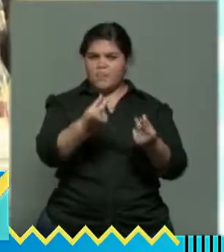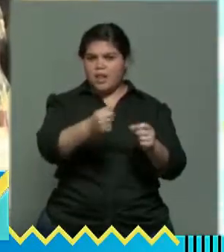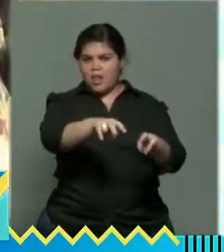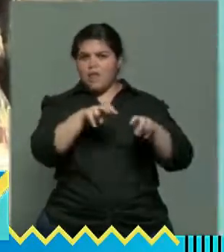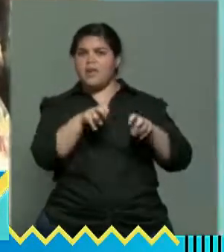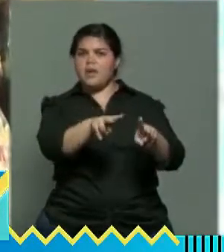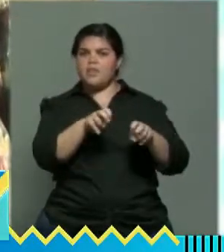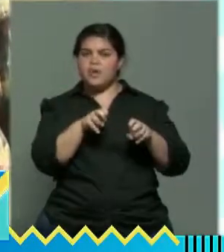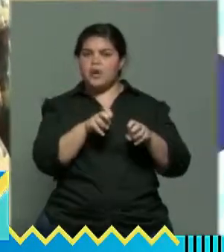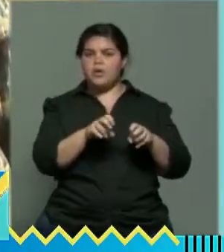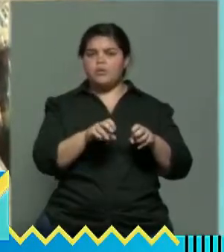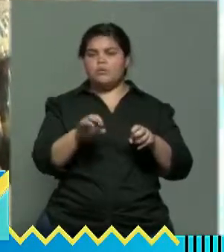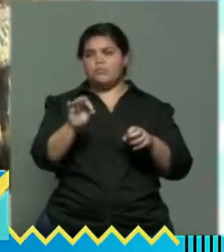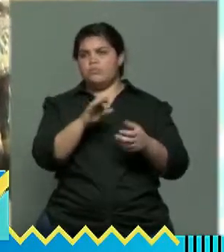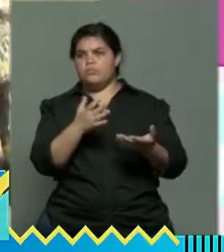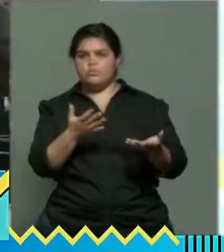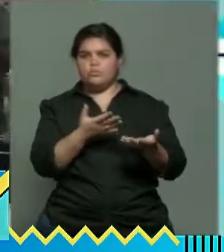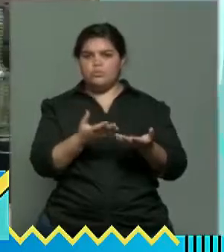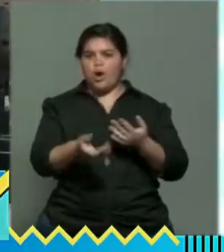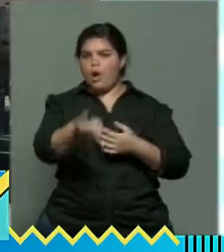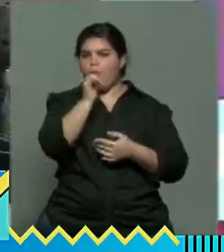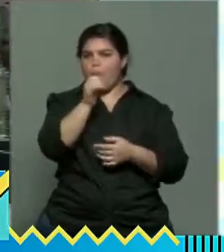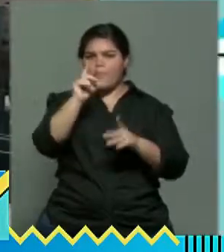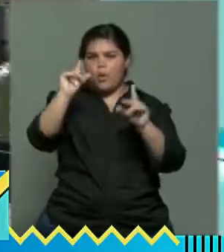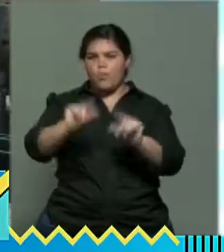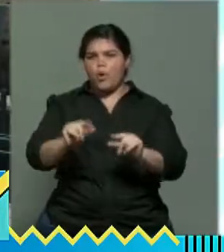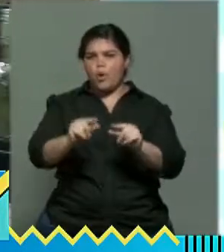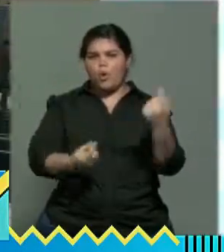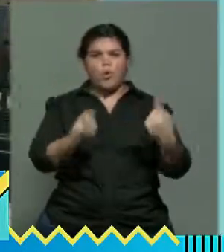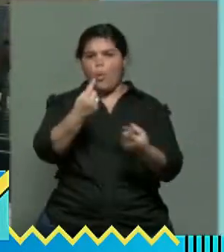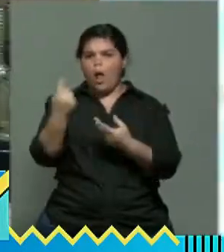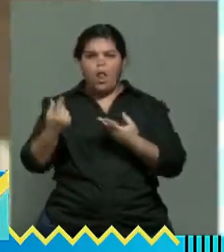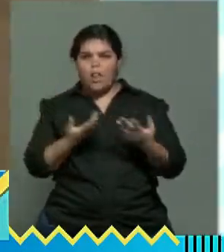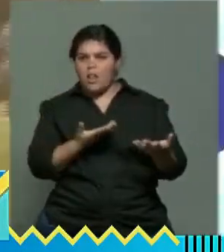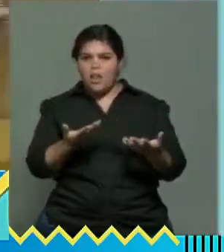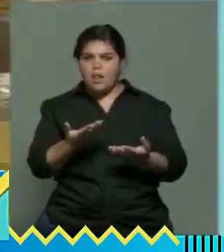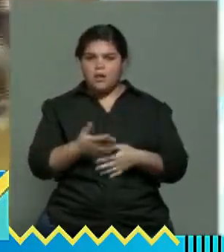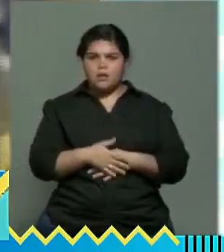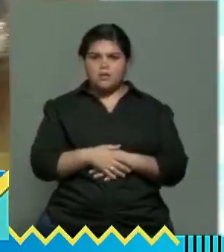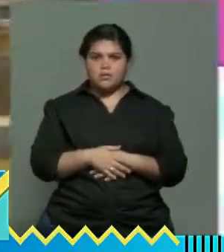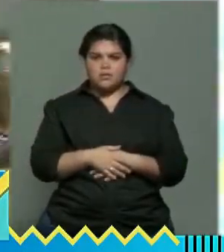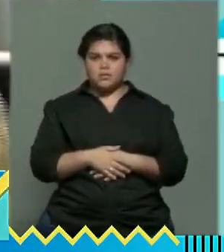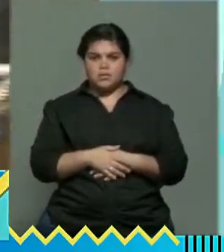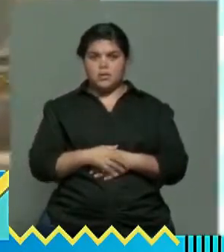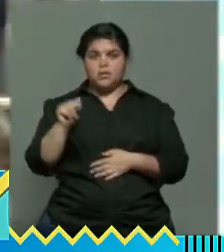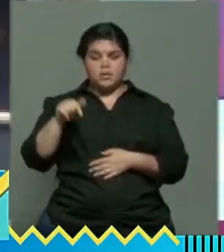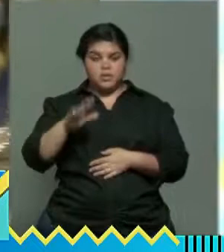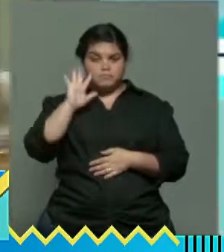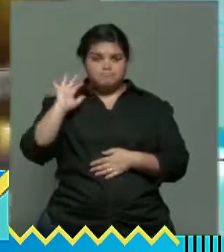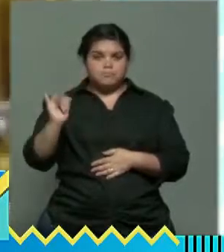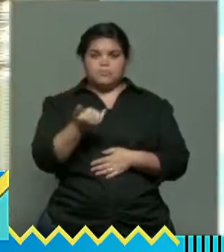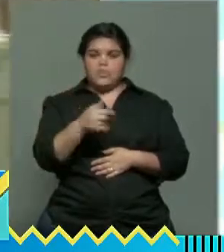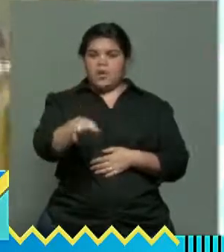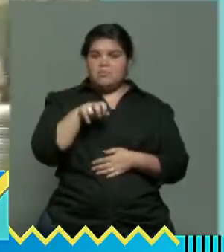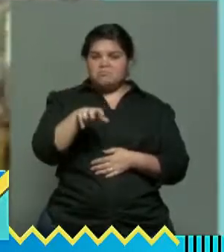eso, se estaría desalentando totalmente al consumo de la bebida. Acá lo que vemos es que recaudatoriamente es